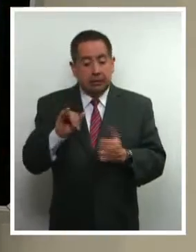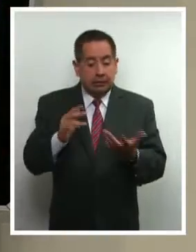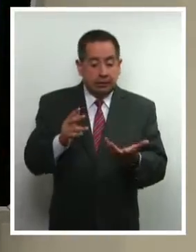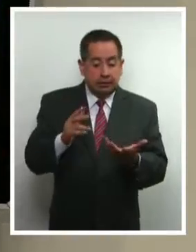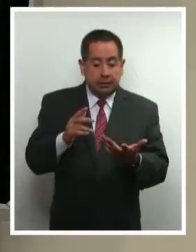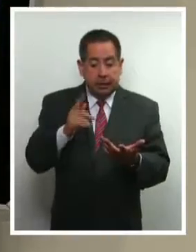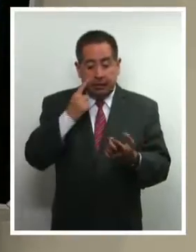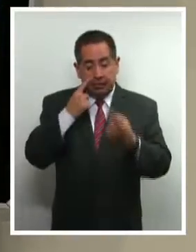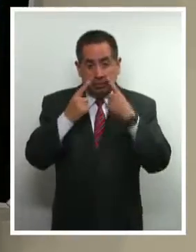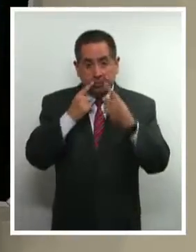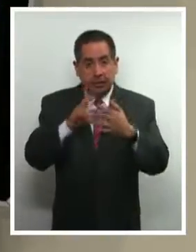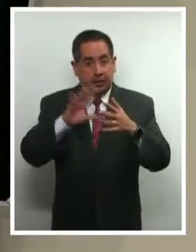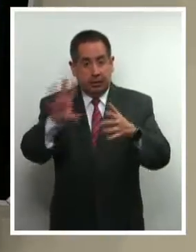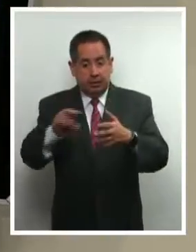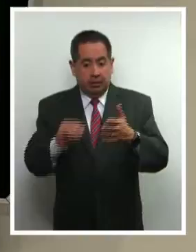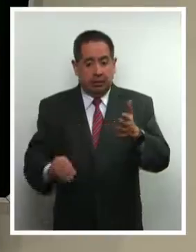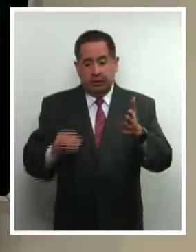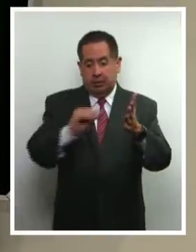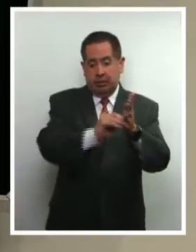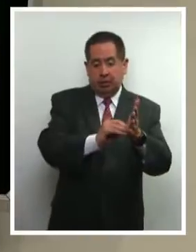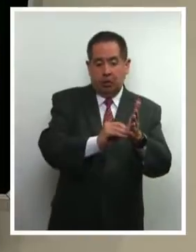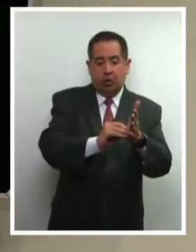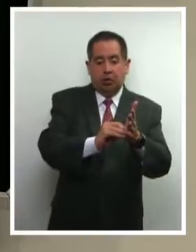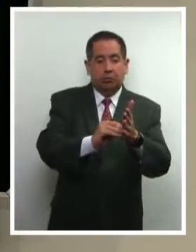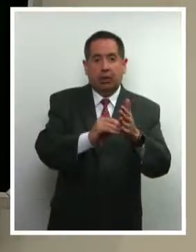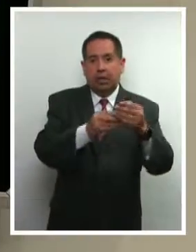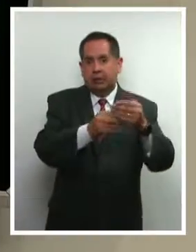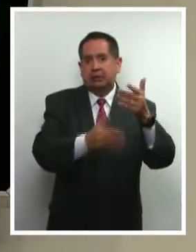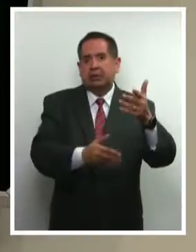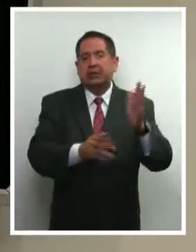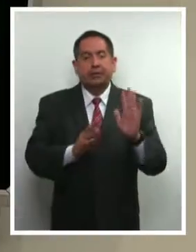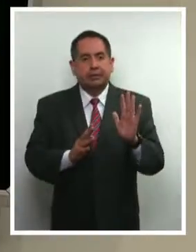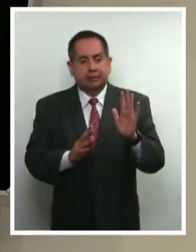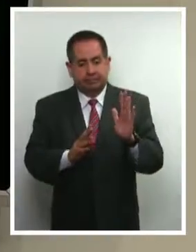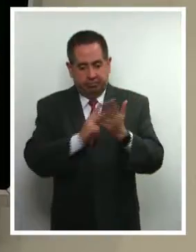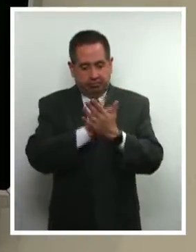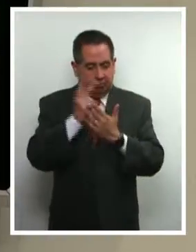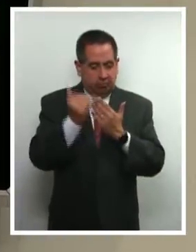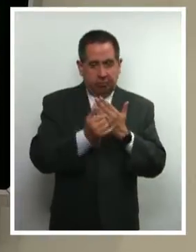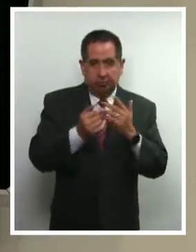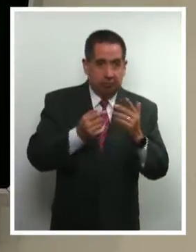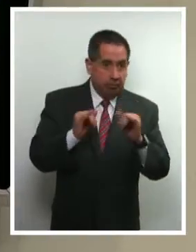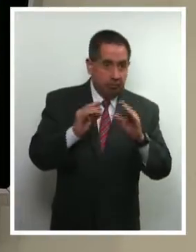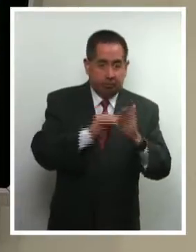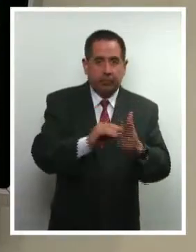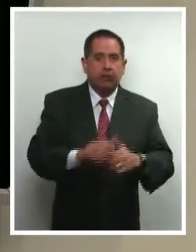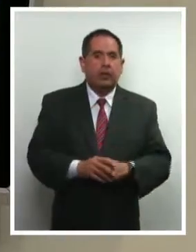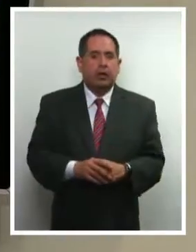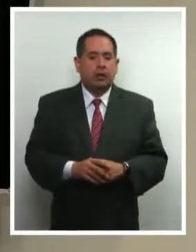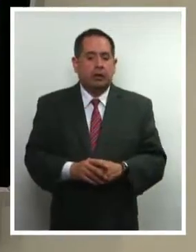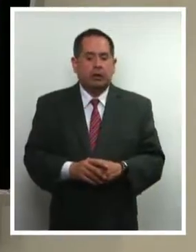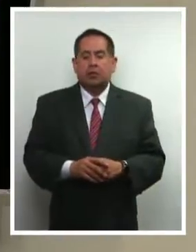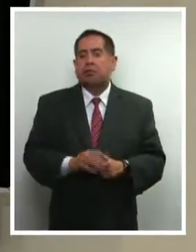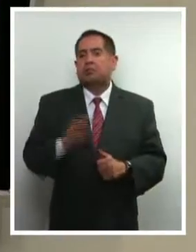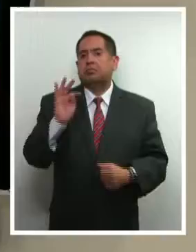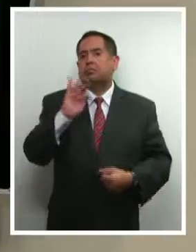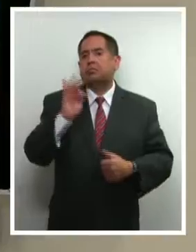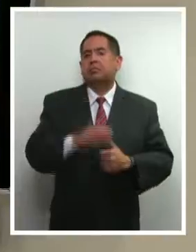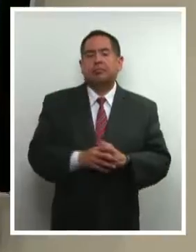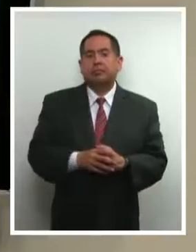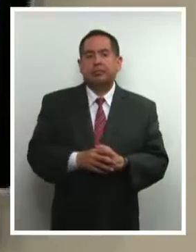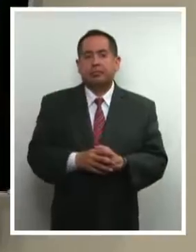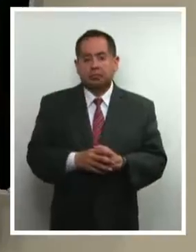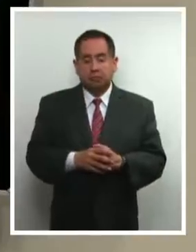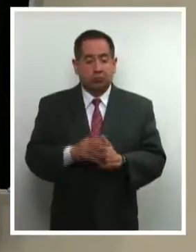el contenido se integra en el cuerpo de este proyecto de decreto. En caso de no